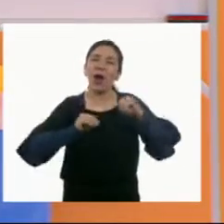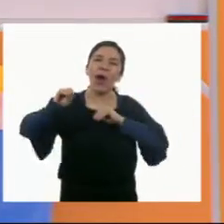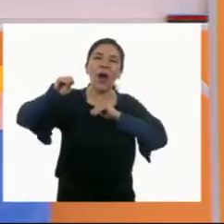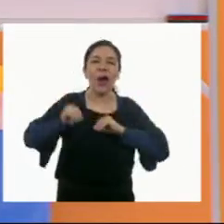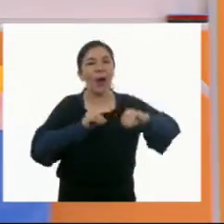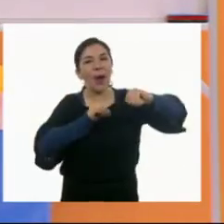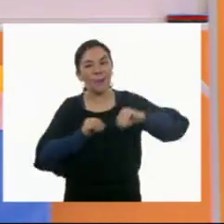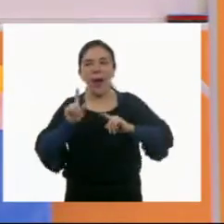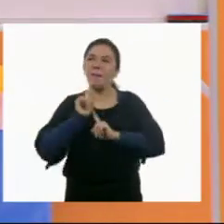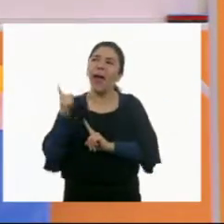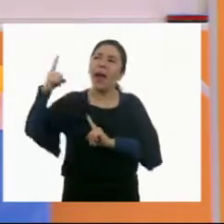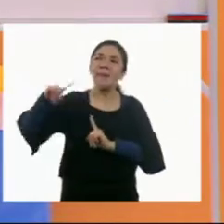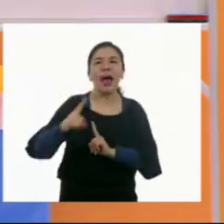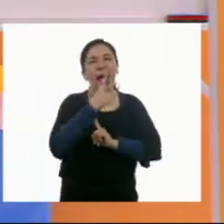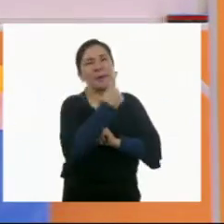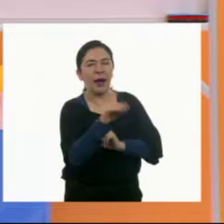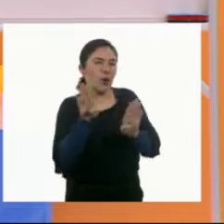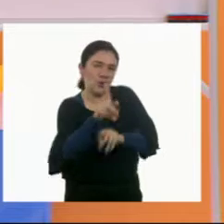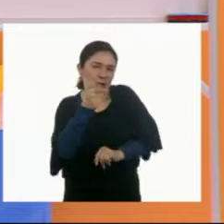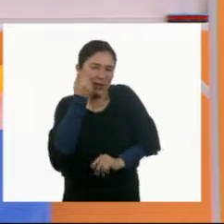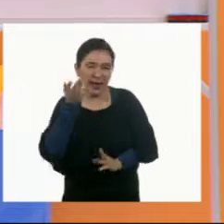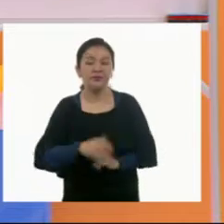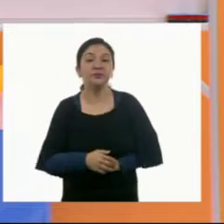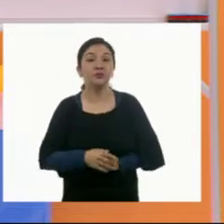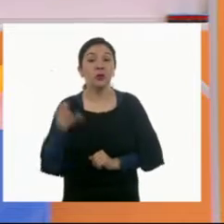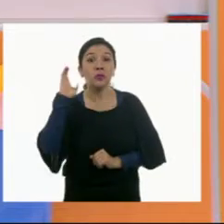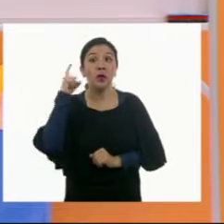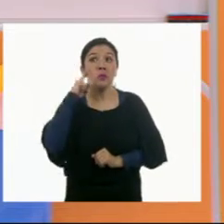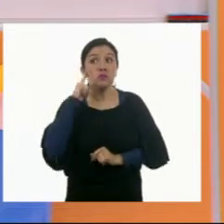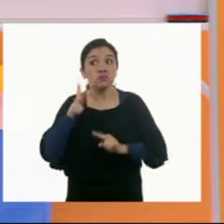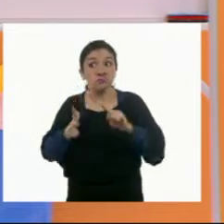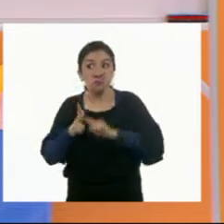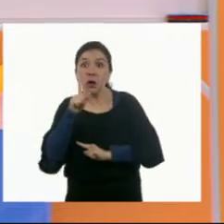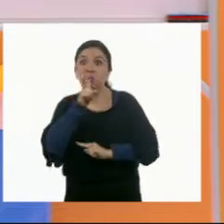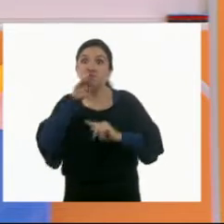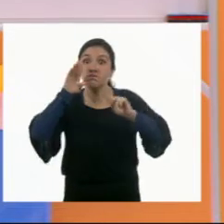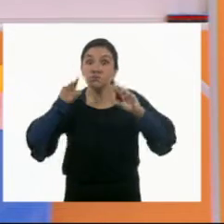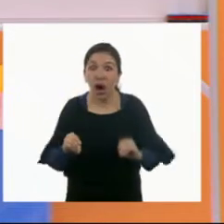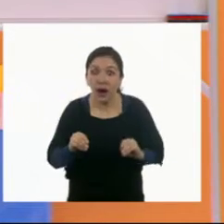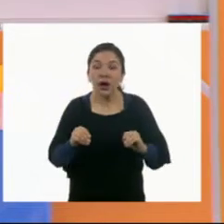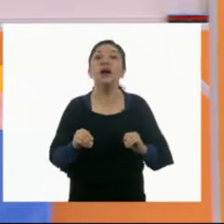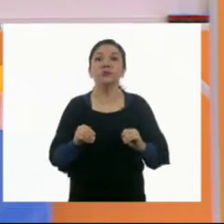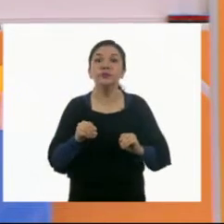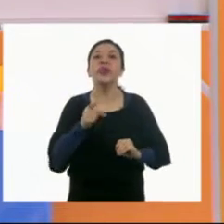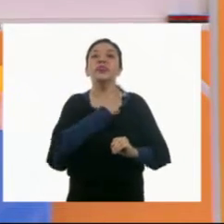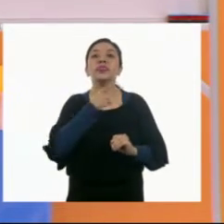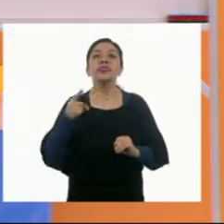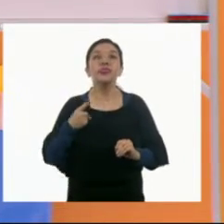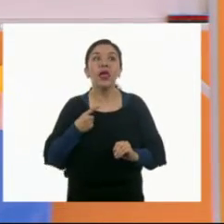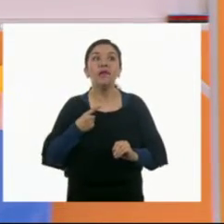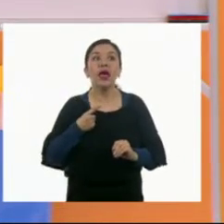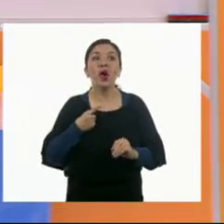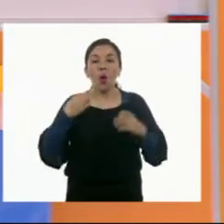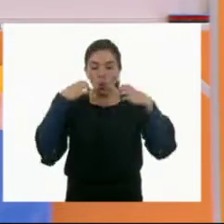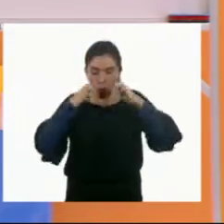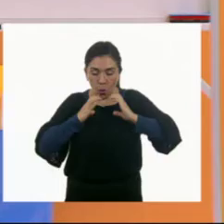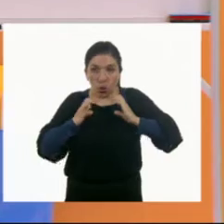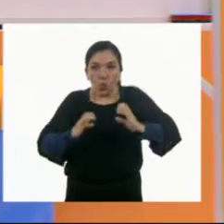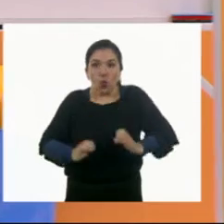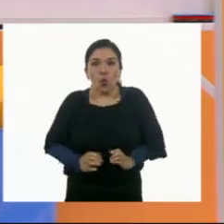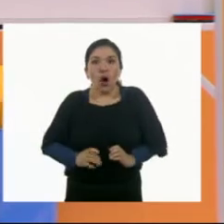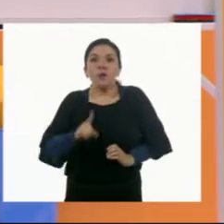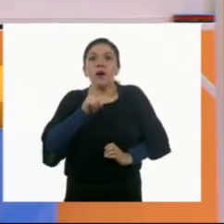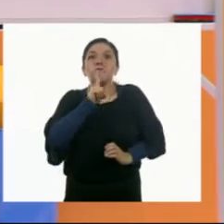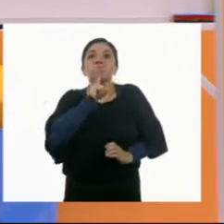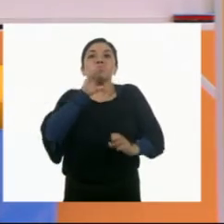movemos, nos desplazamos, hacemos lo que querramos. Y cuando haya silencio, tenemos que hacer un silencio corporal. O sea,